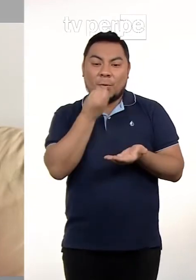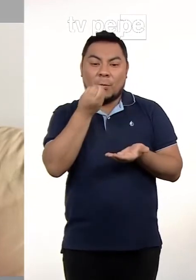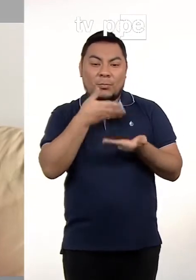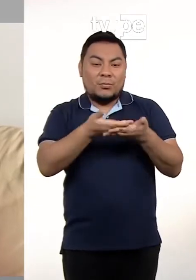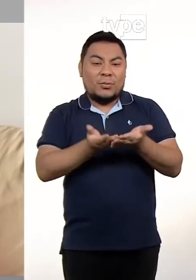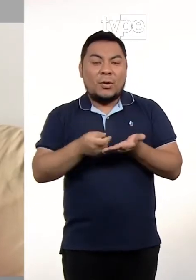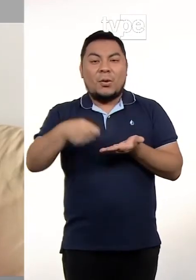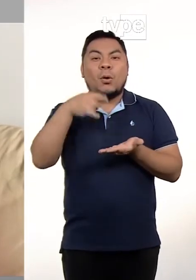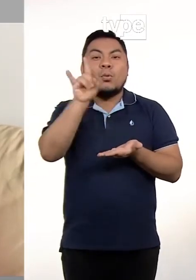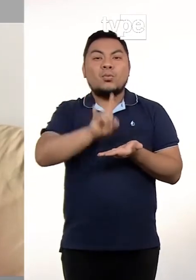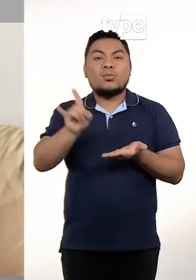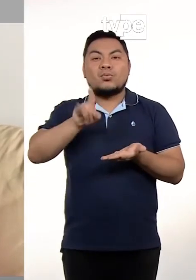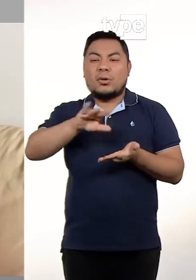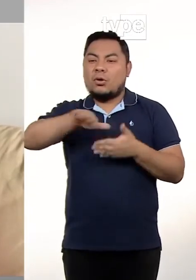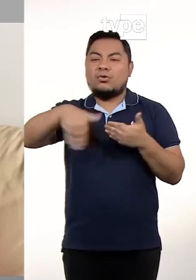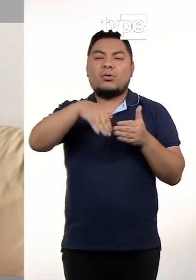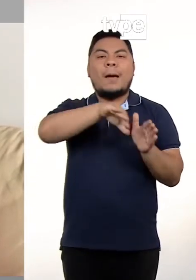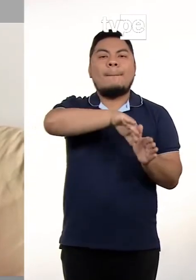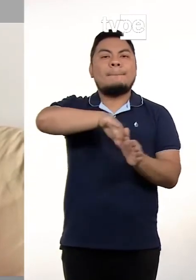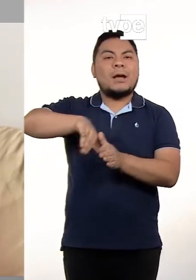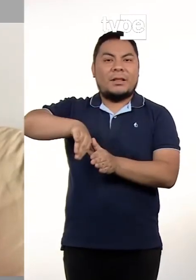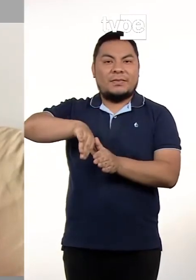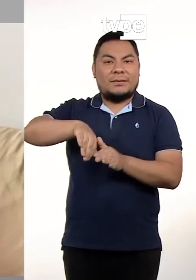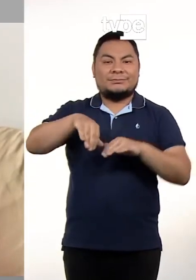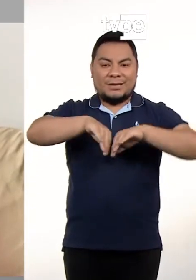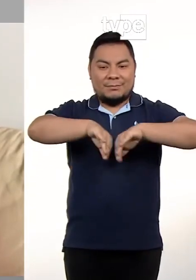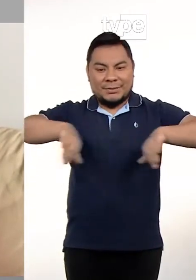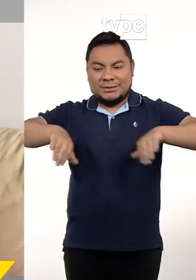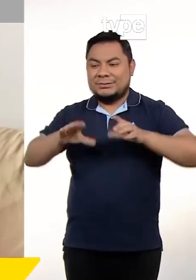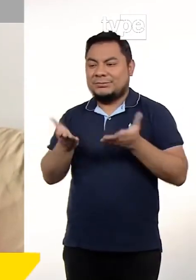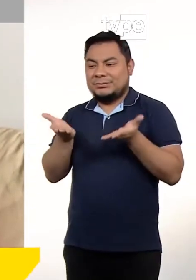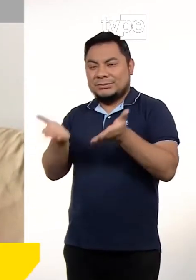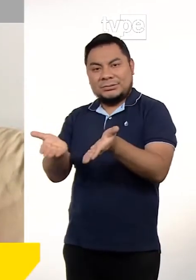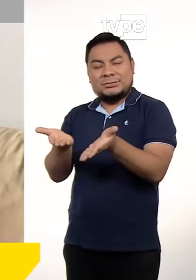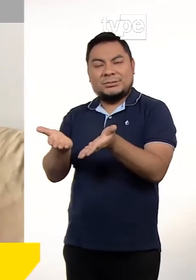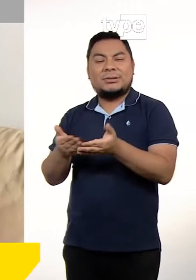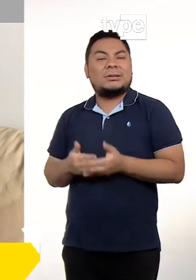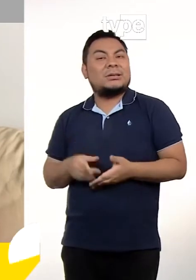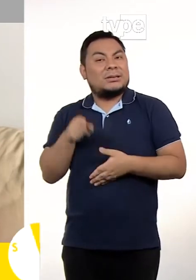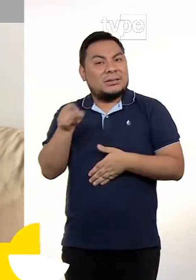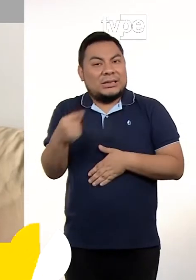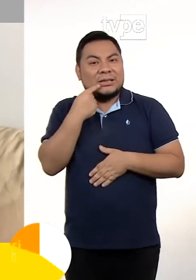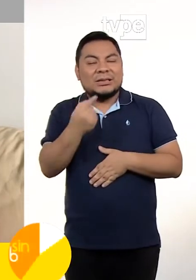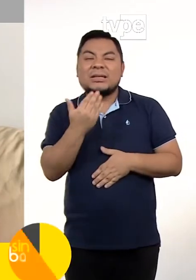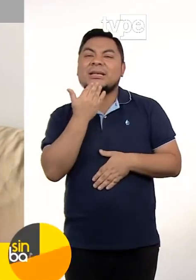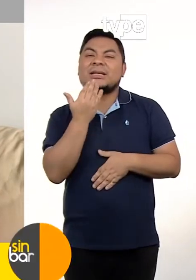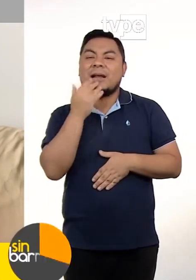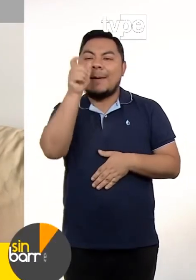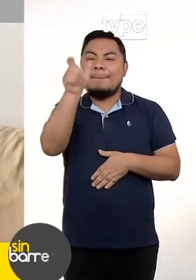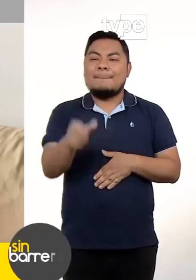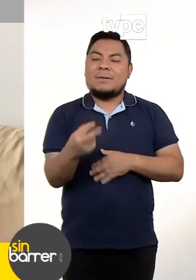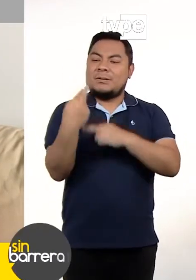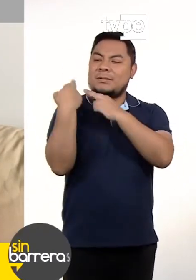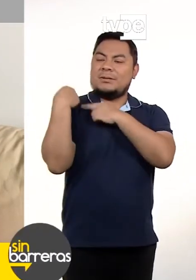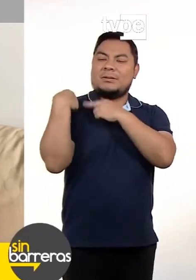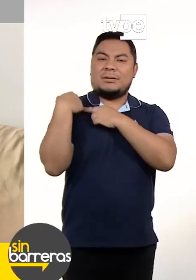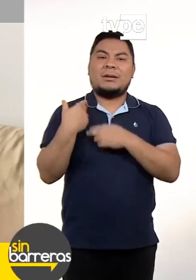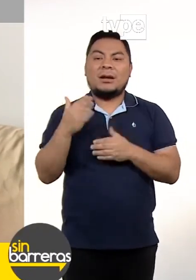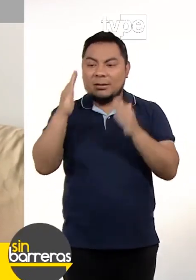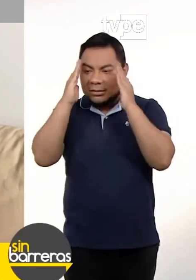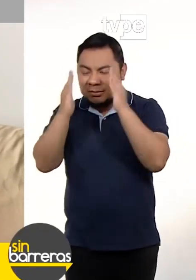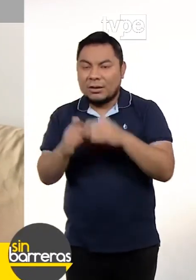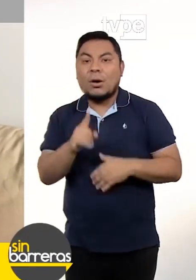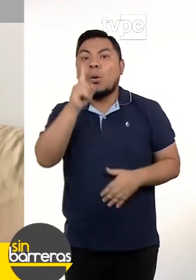los utensilios que van a usar. Podamos también definir quién es la persona que los